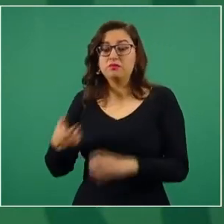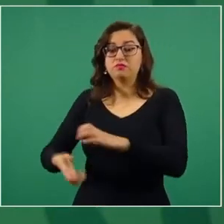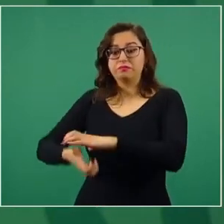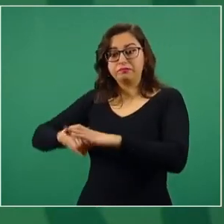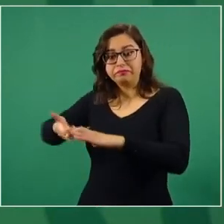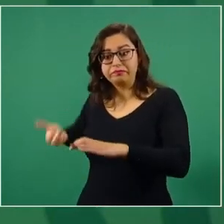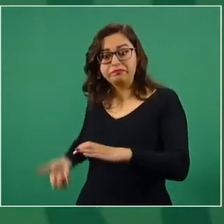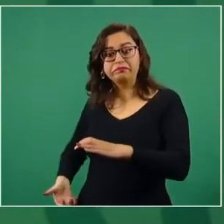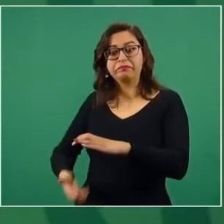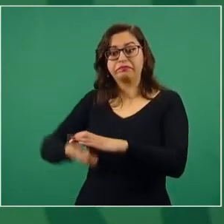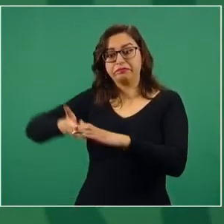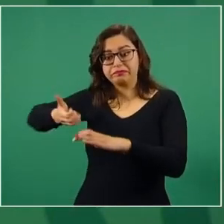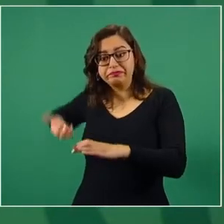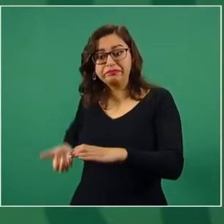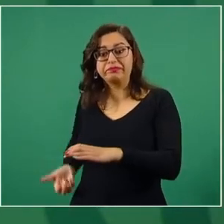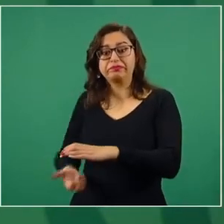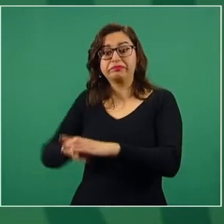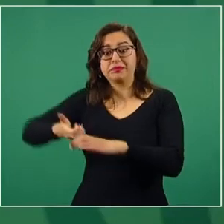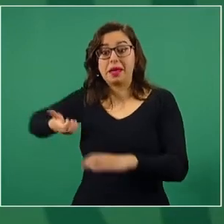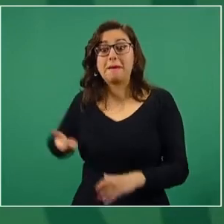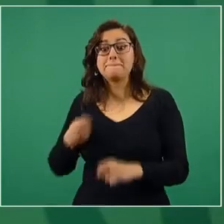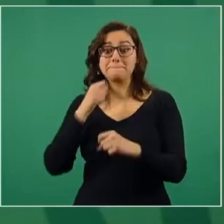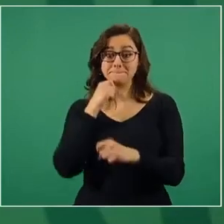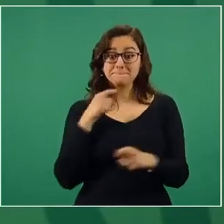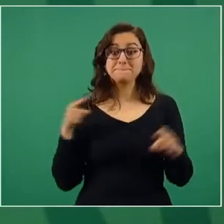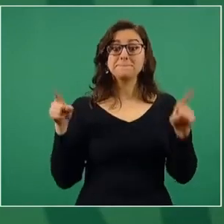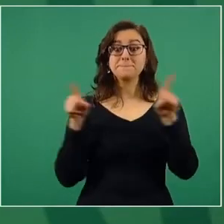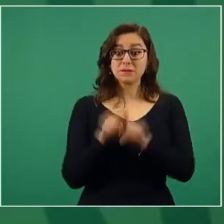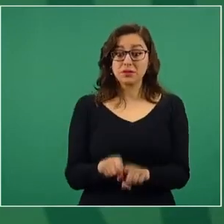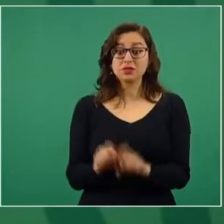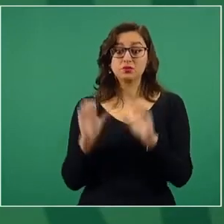cuidar también que no haya